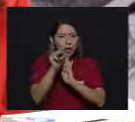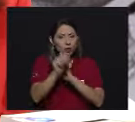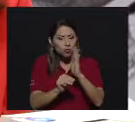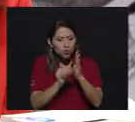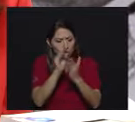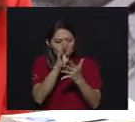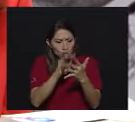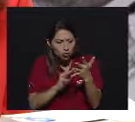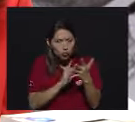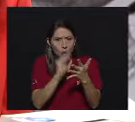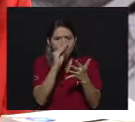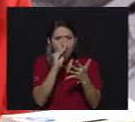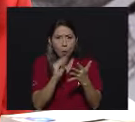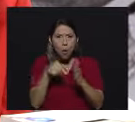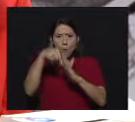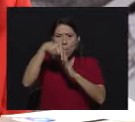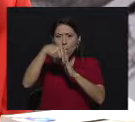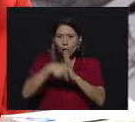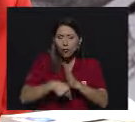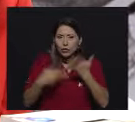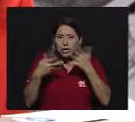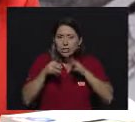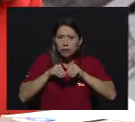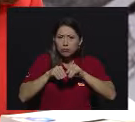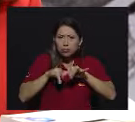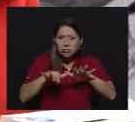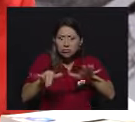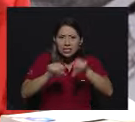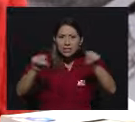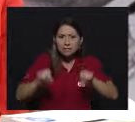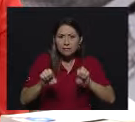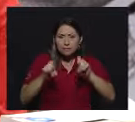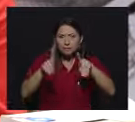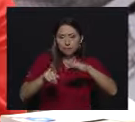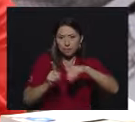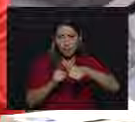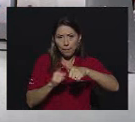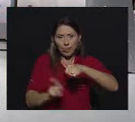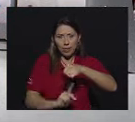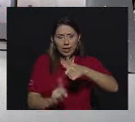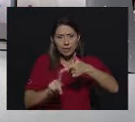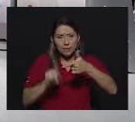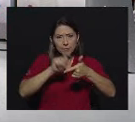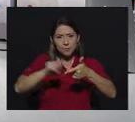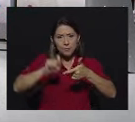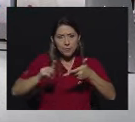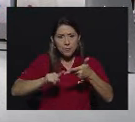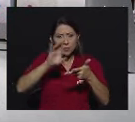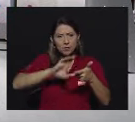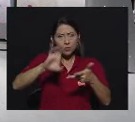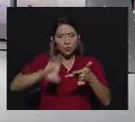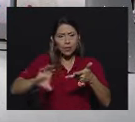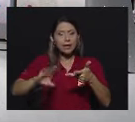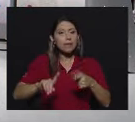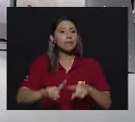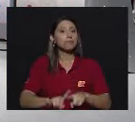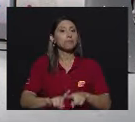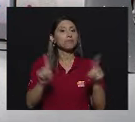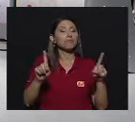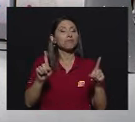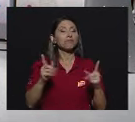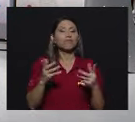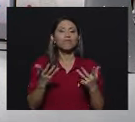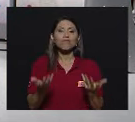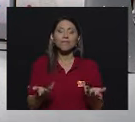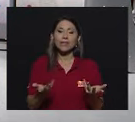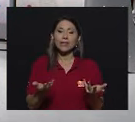curricular profunda que ya abarca todo el sistema educativo, desde preescolar, primaria y secundaria. Sin embargo,